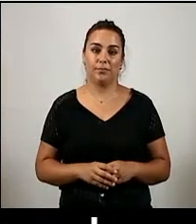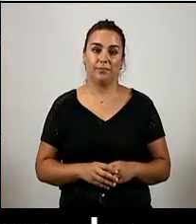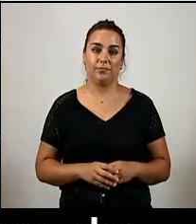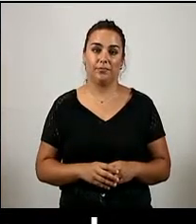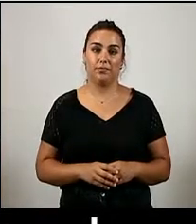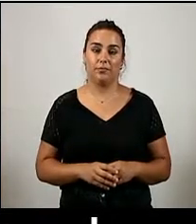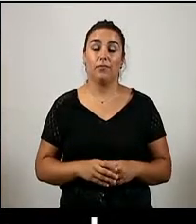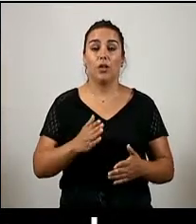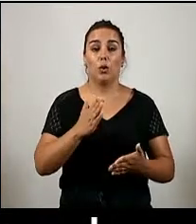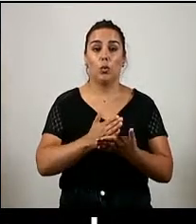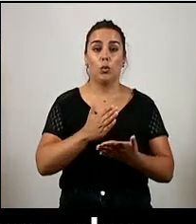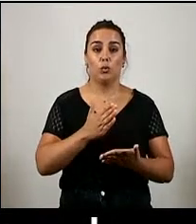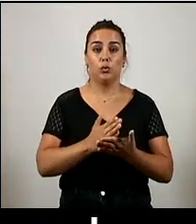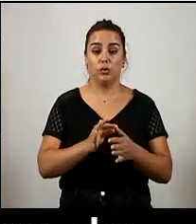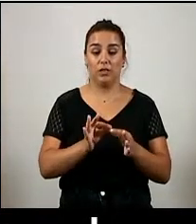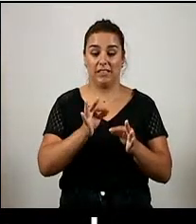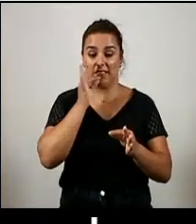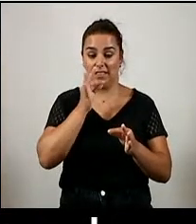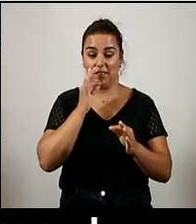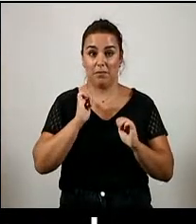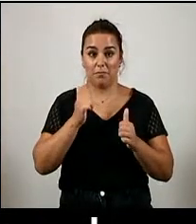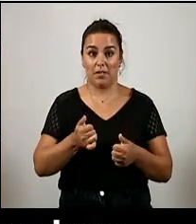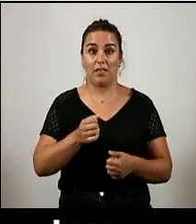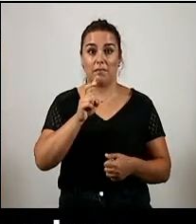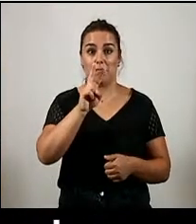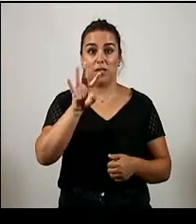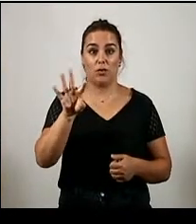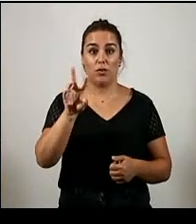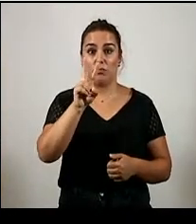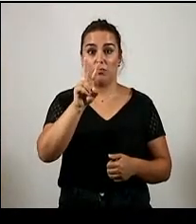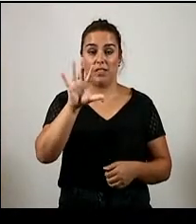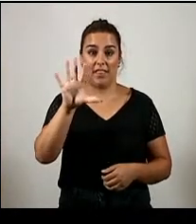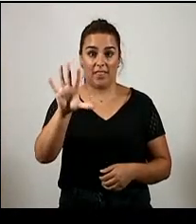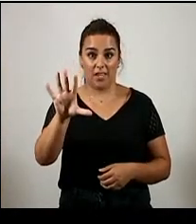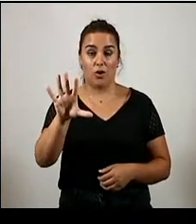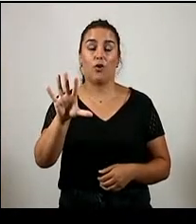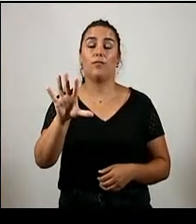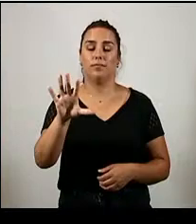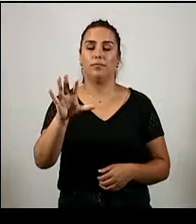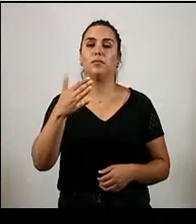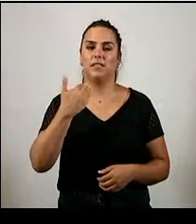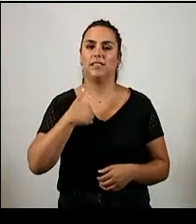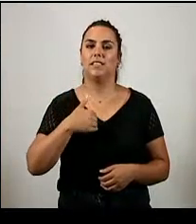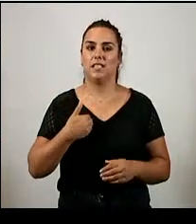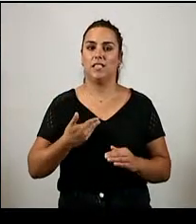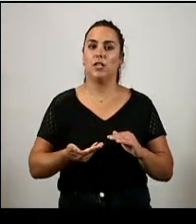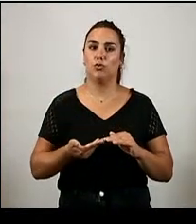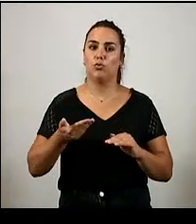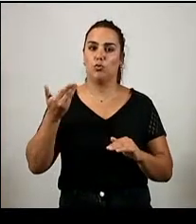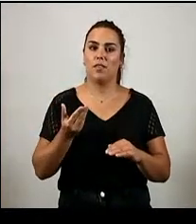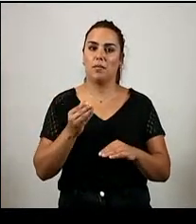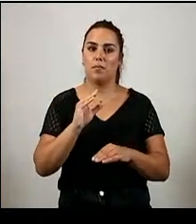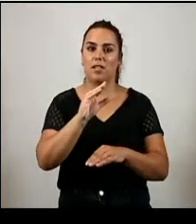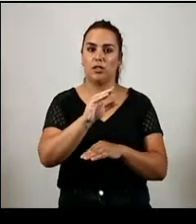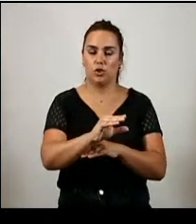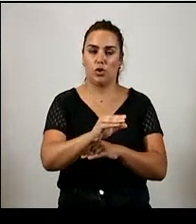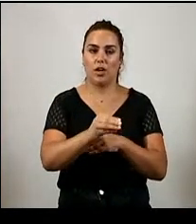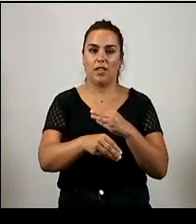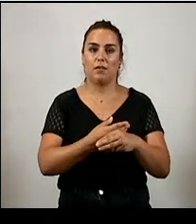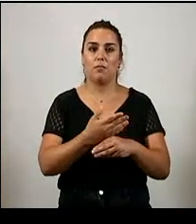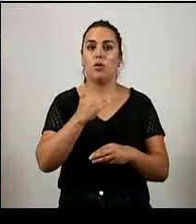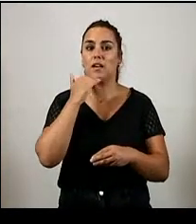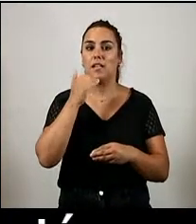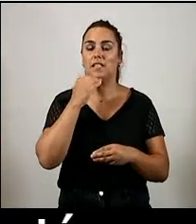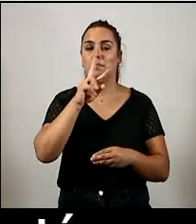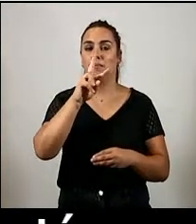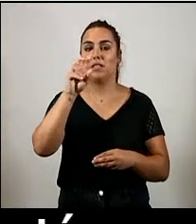el curso que comienza en septiembre de 2024-2025 ya aplicaremos esa subida de la inversión hasta los casi